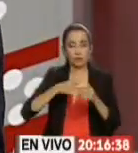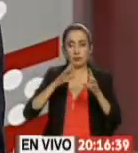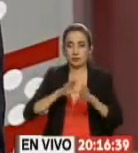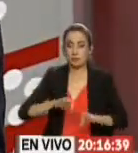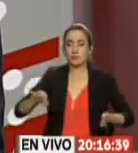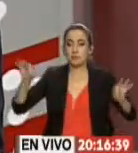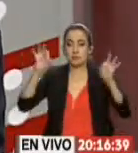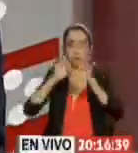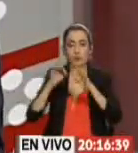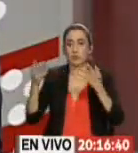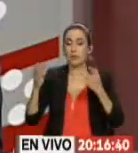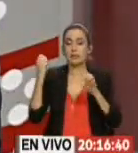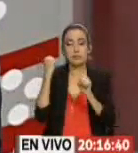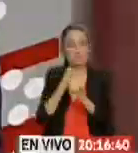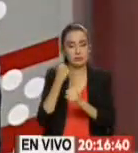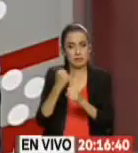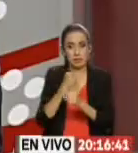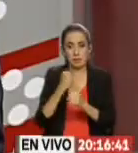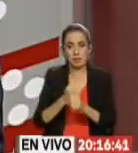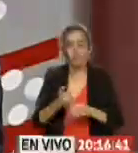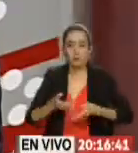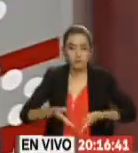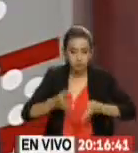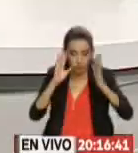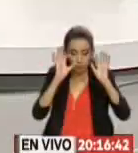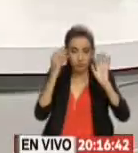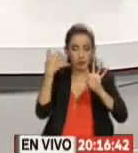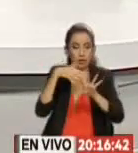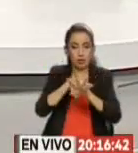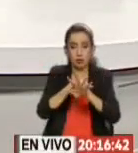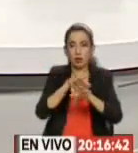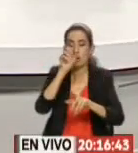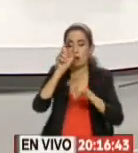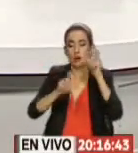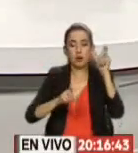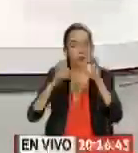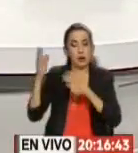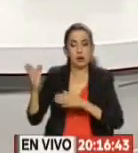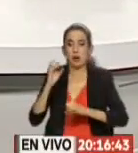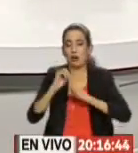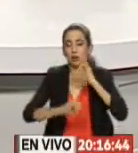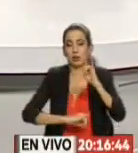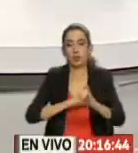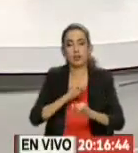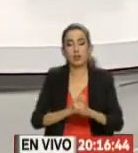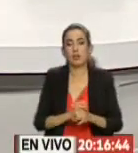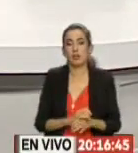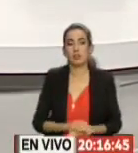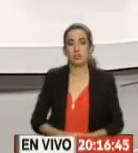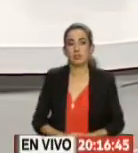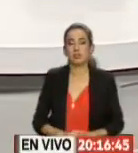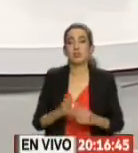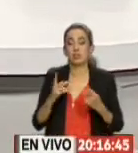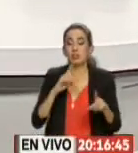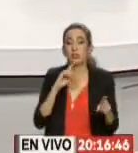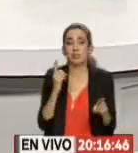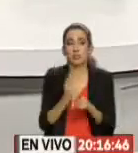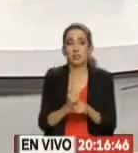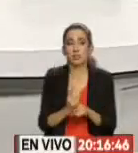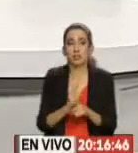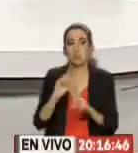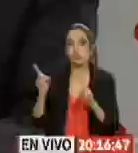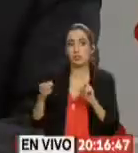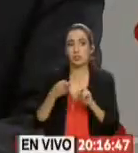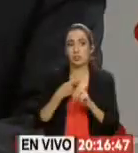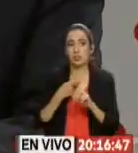también, ¿no? Así es. Trabajar para poder canalizar el ingreso de esa ayuda humanitaria internacional a Venezuela. Así es uno de los